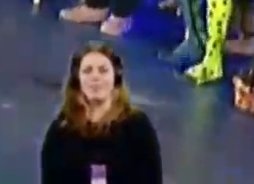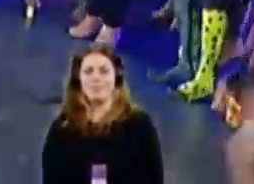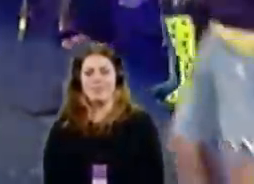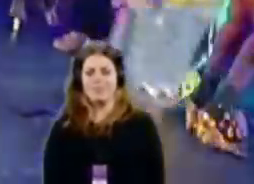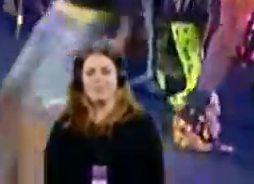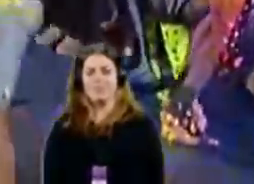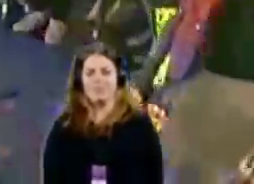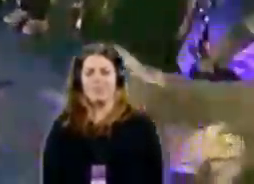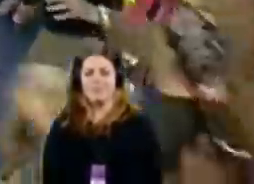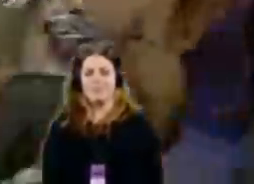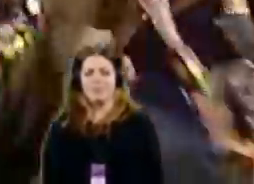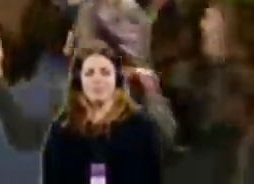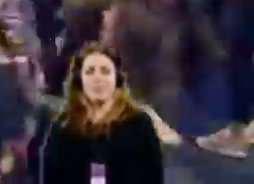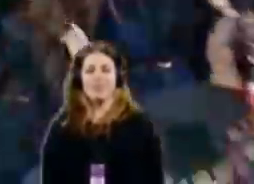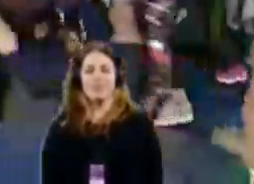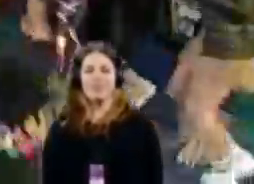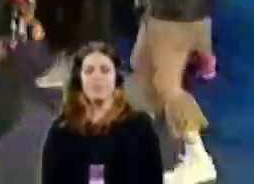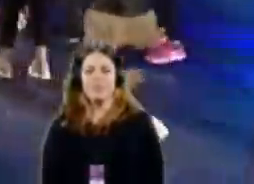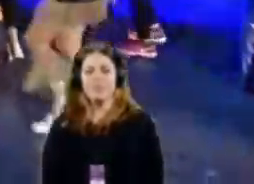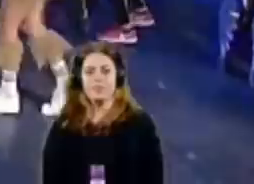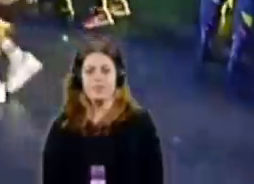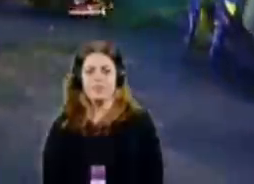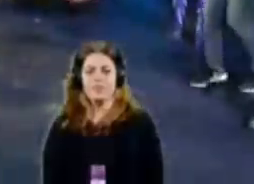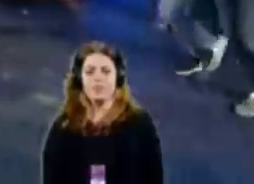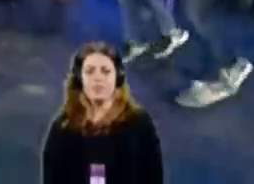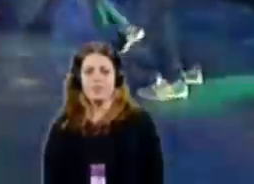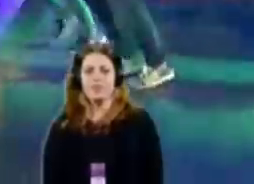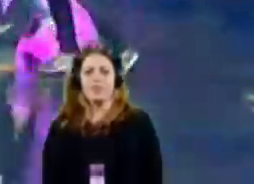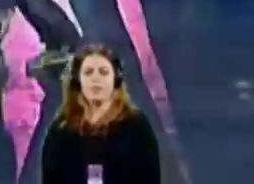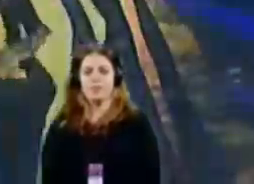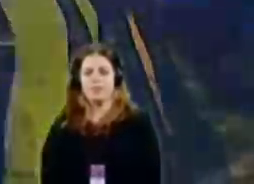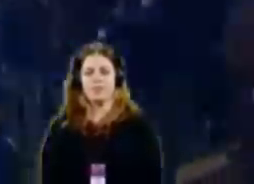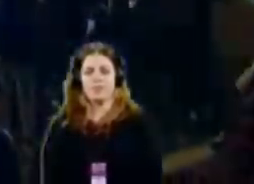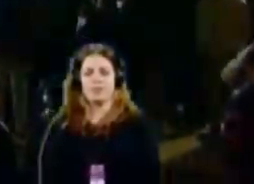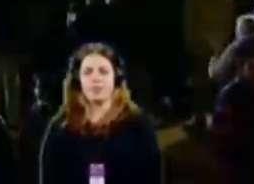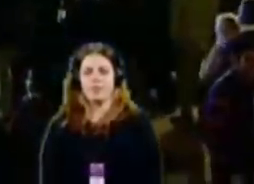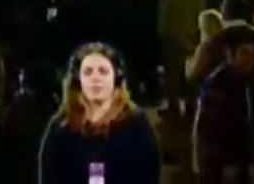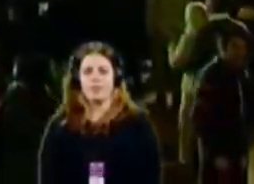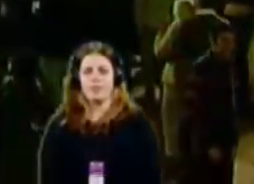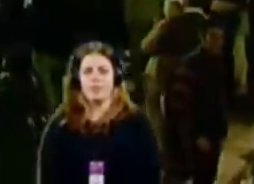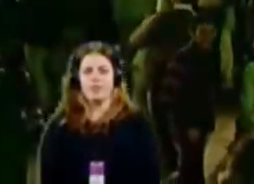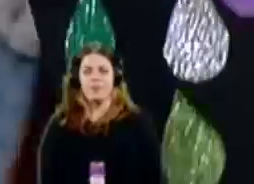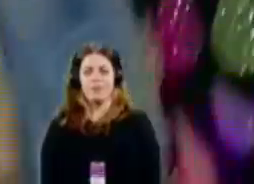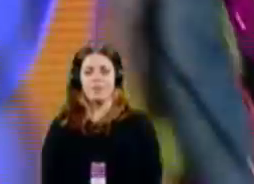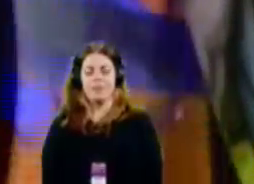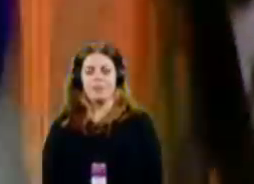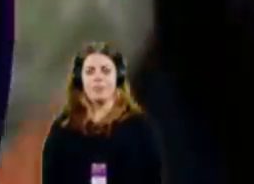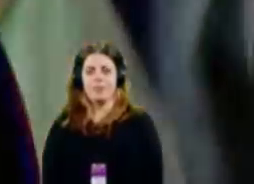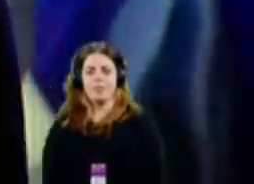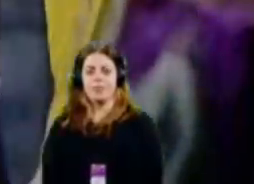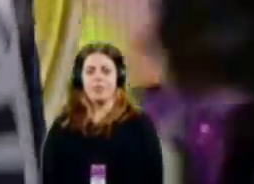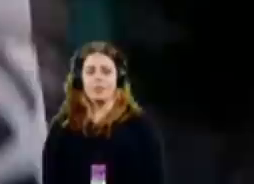El segundo premio y el tercer premio que se lo llevó el título elegible, sí lo